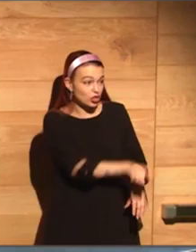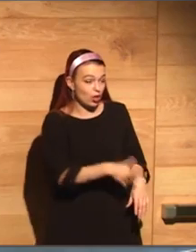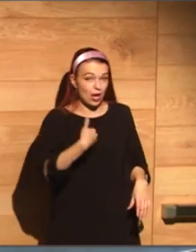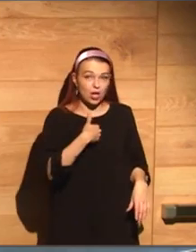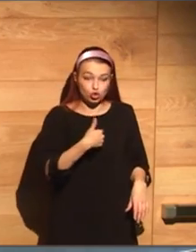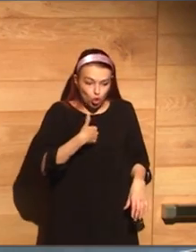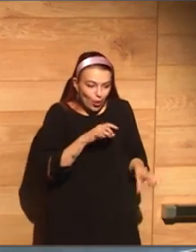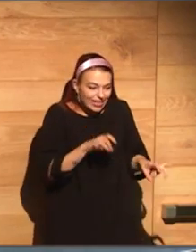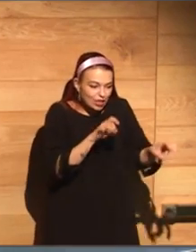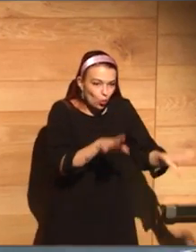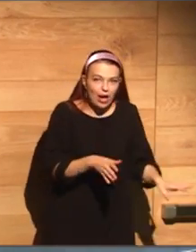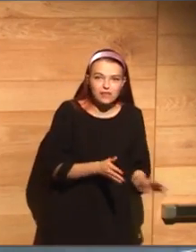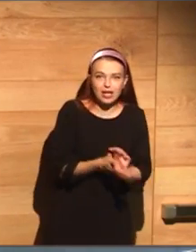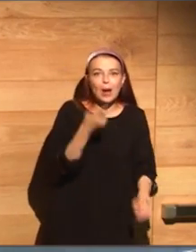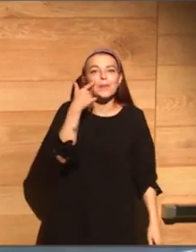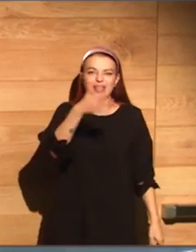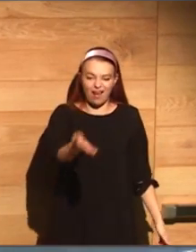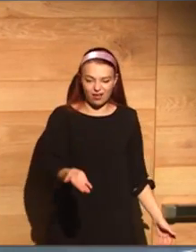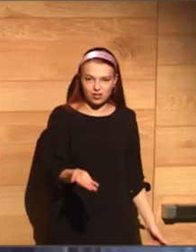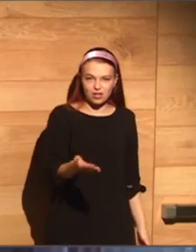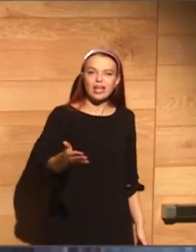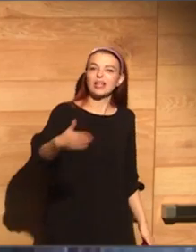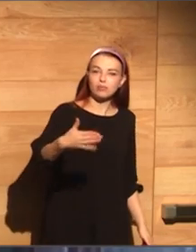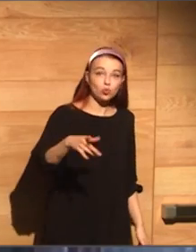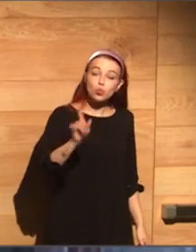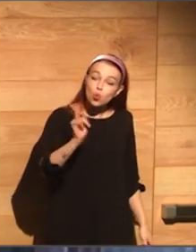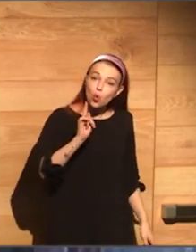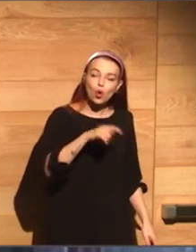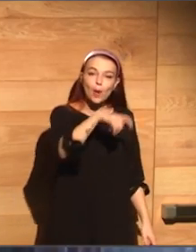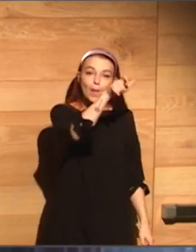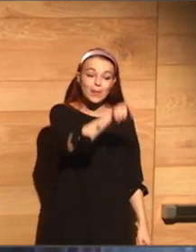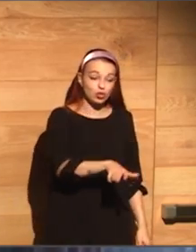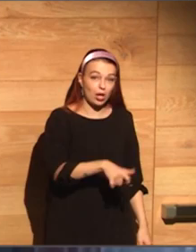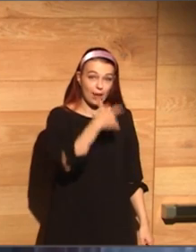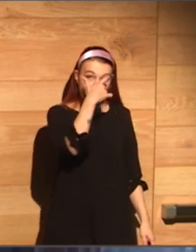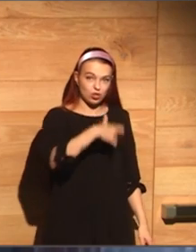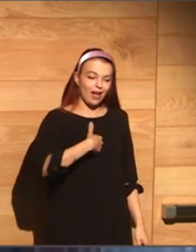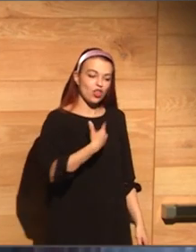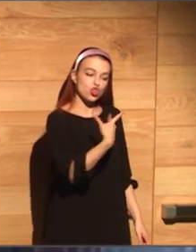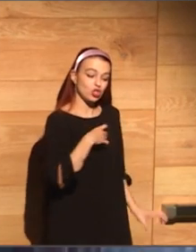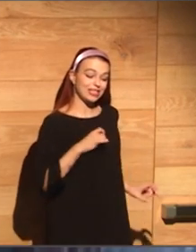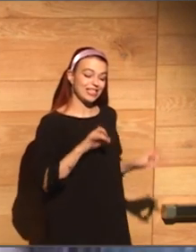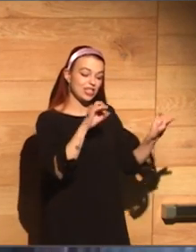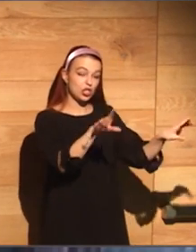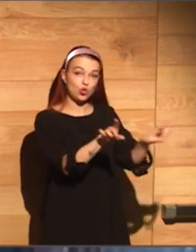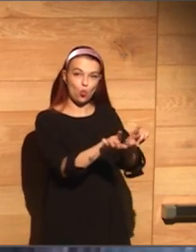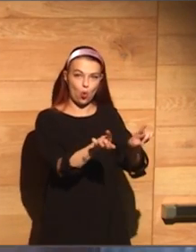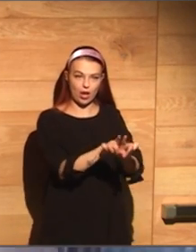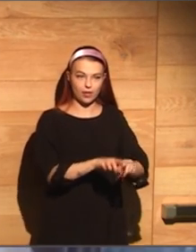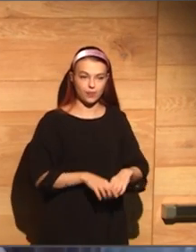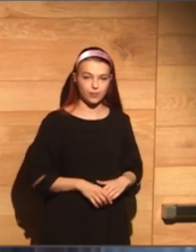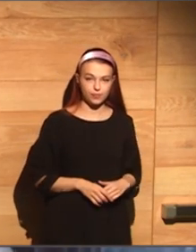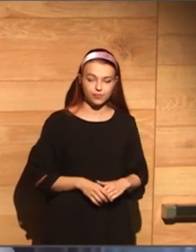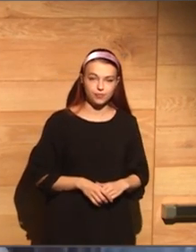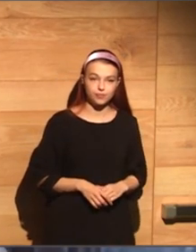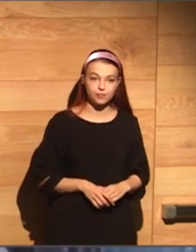personajes para decir: mira, estos ruines. Es, la magia de la escritura aquí es estupenda. Porque os voy a... Con esto mismo que acabas de